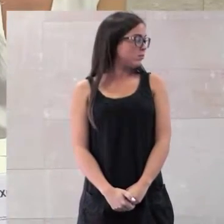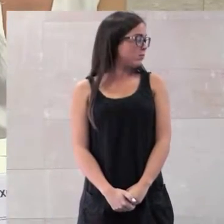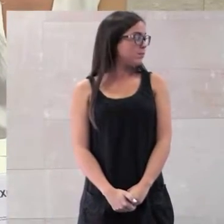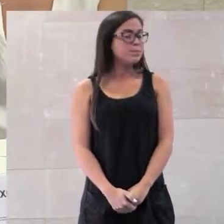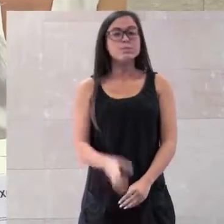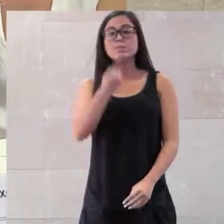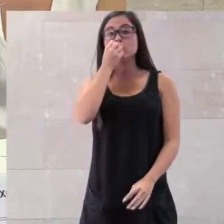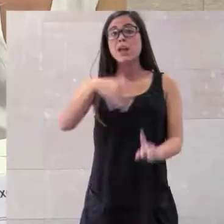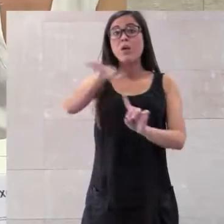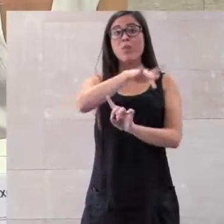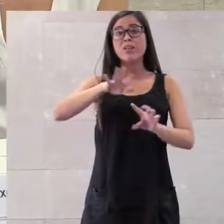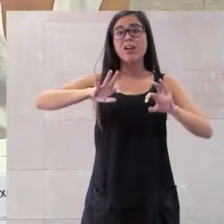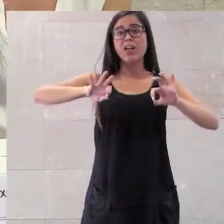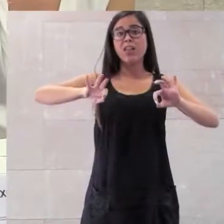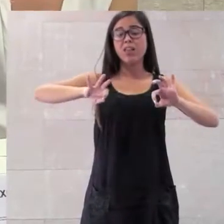En este contexto